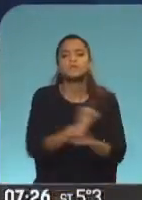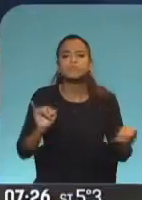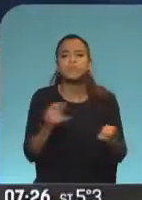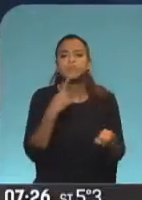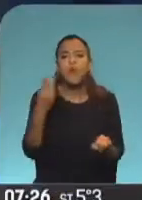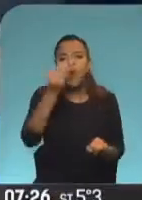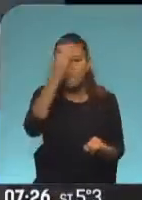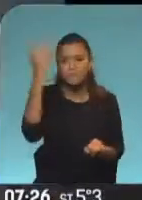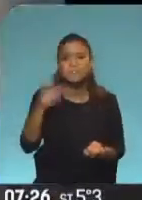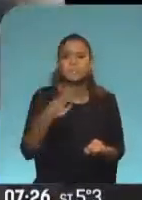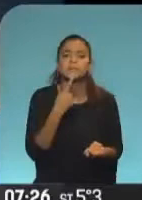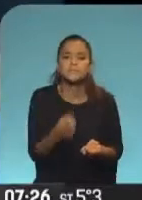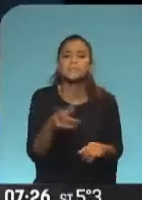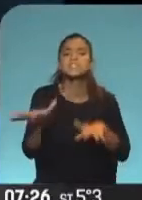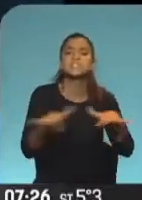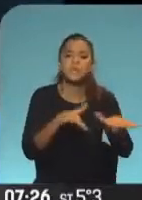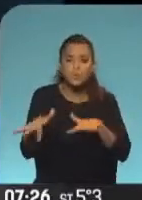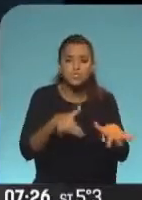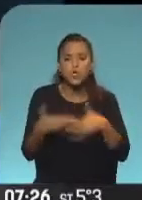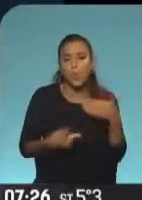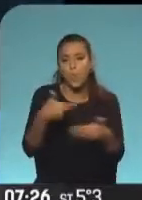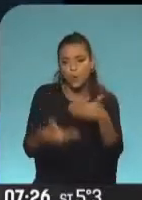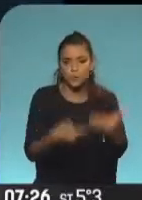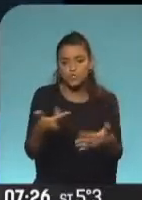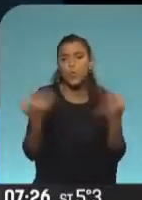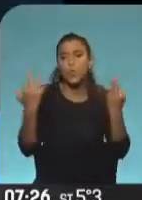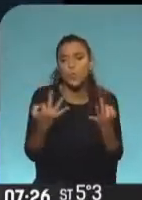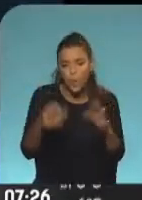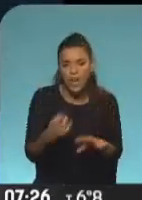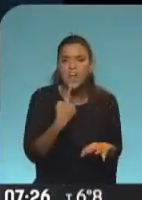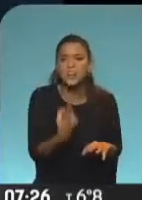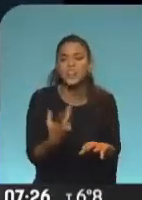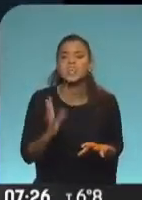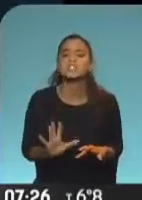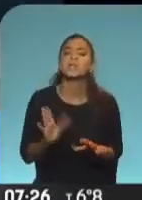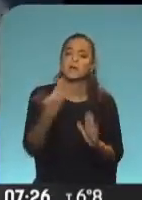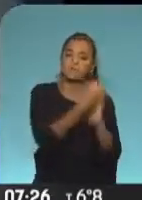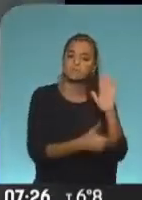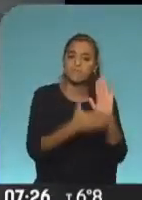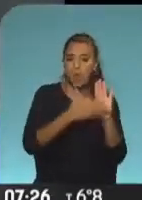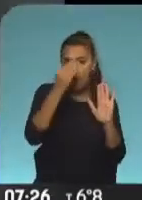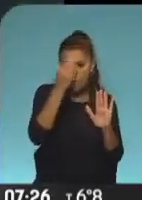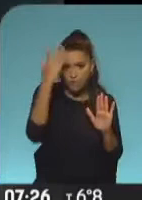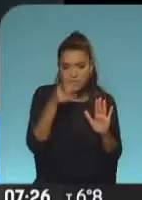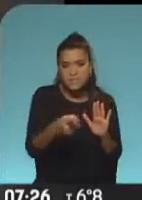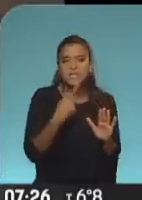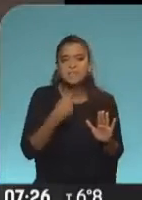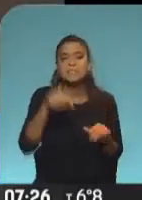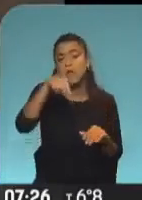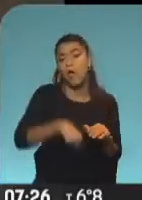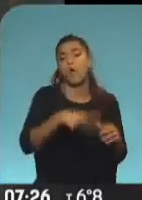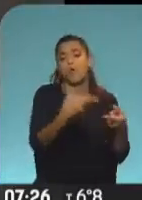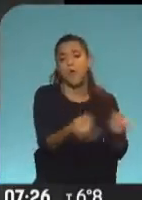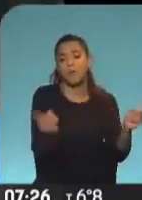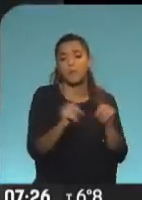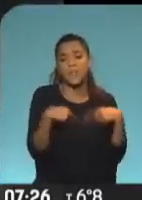que daba cuenta de la situación y una evolución clínica buena, es lo que dice el parte oficial. Actualmente se encuentra en una habitación común, de